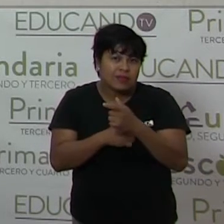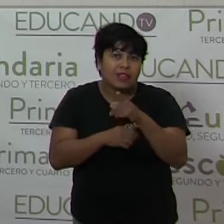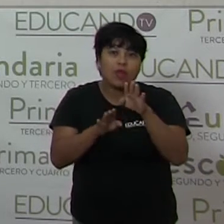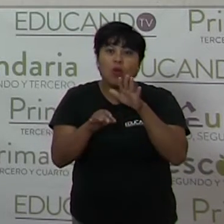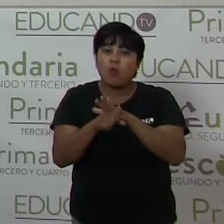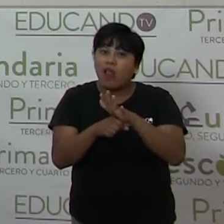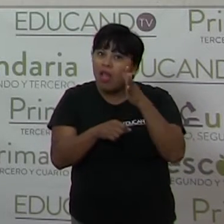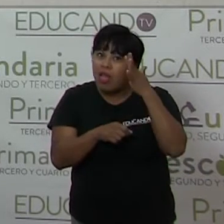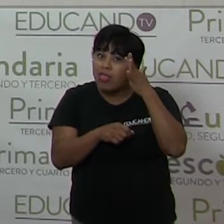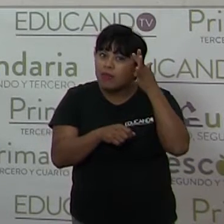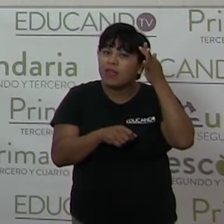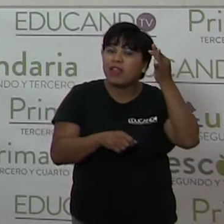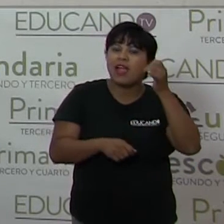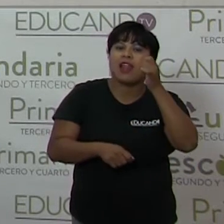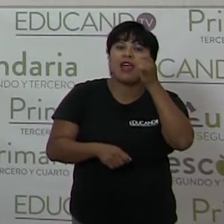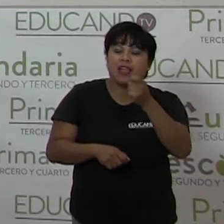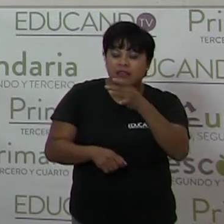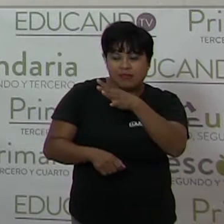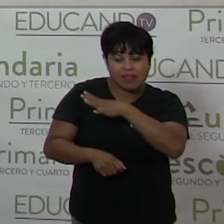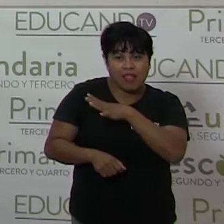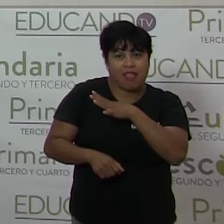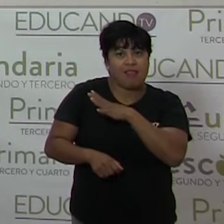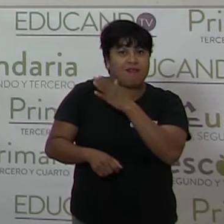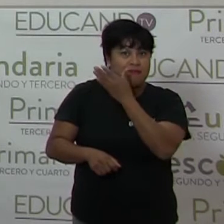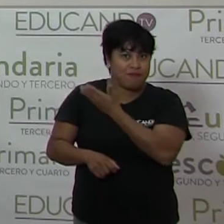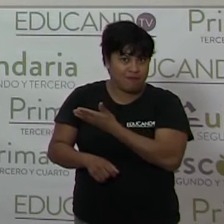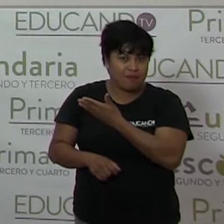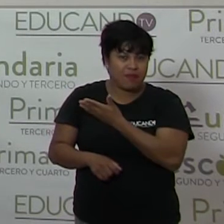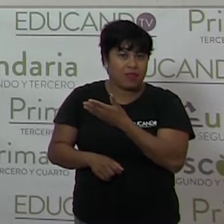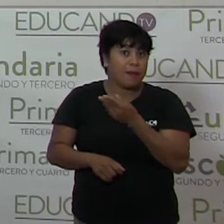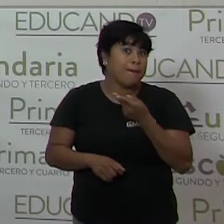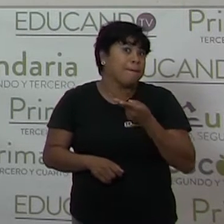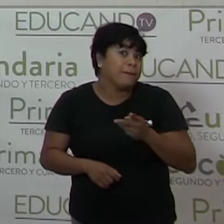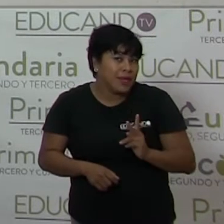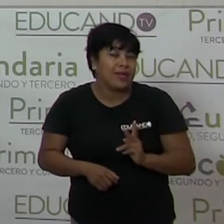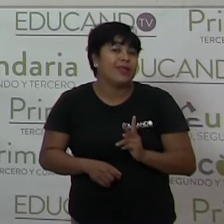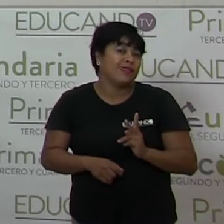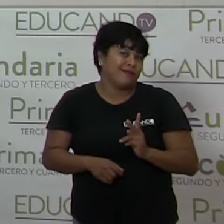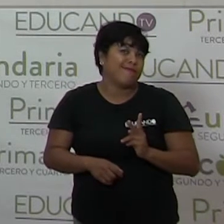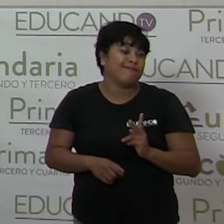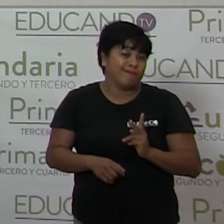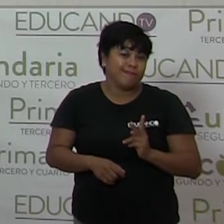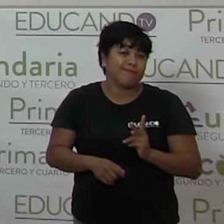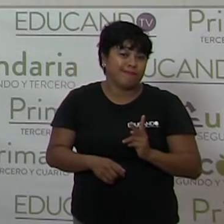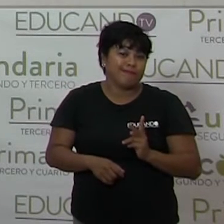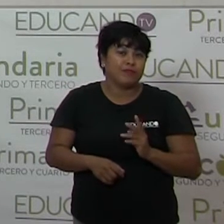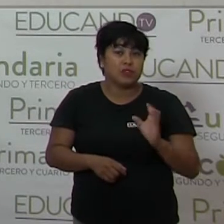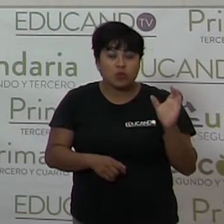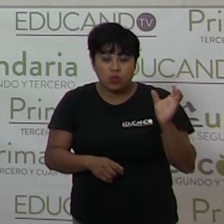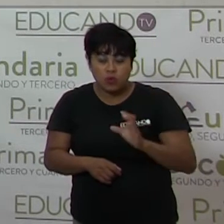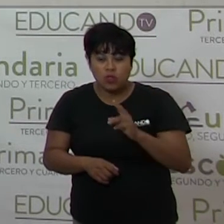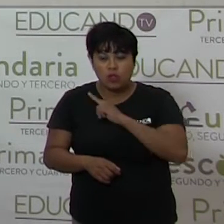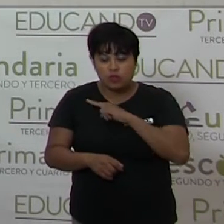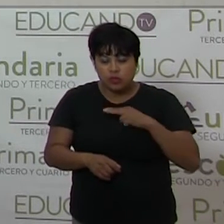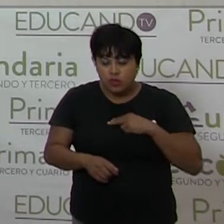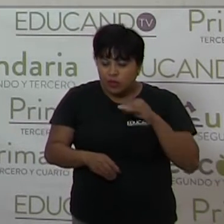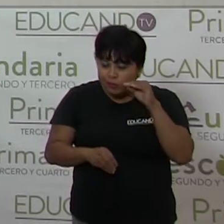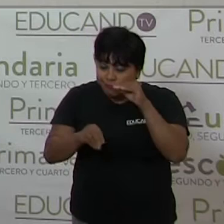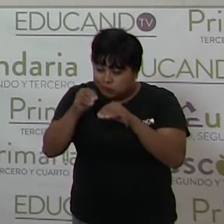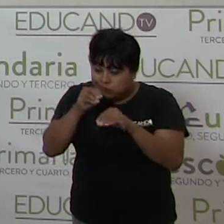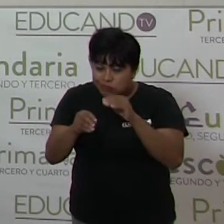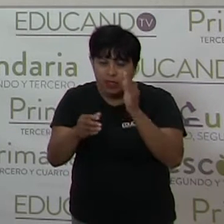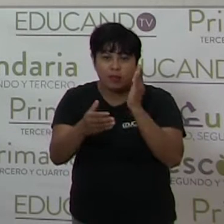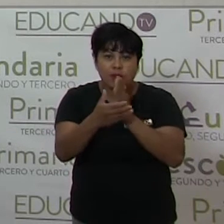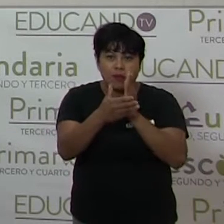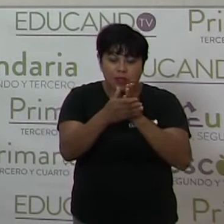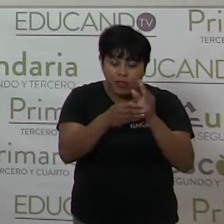adivinar qué es lo que había sin embargo cuando acomodamos la